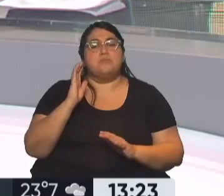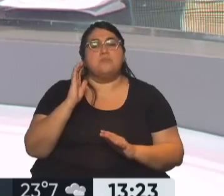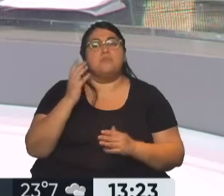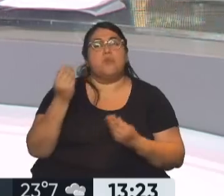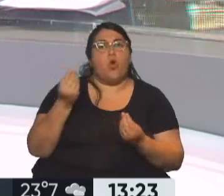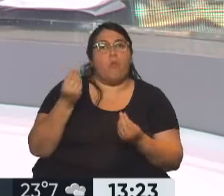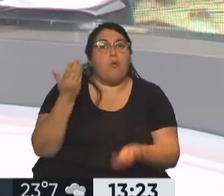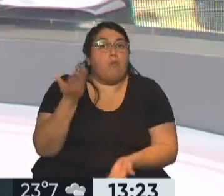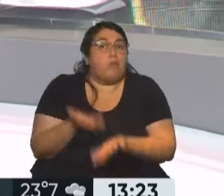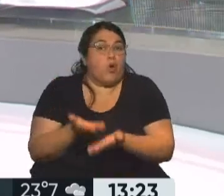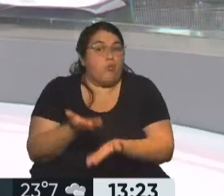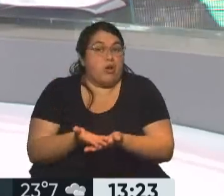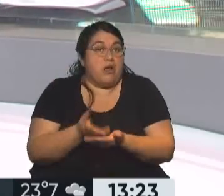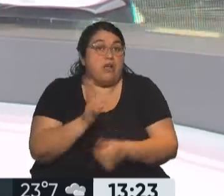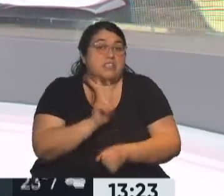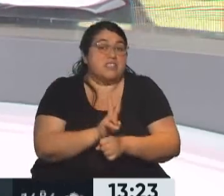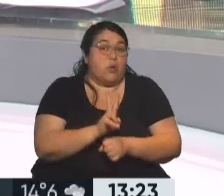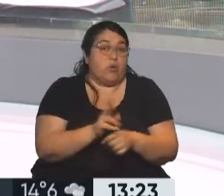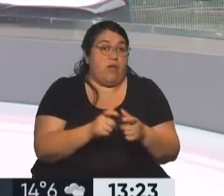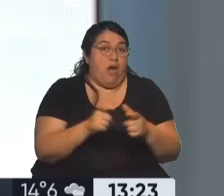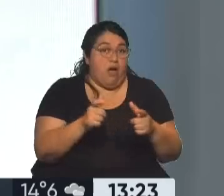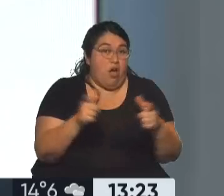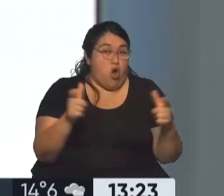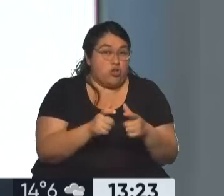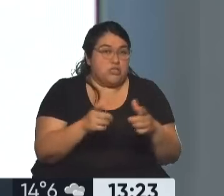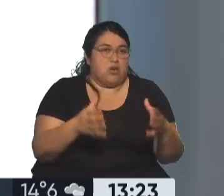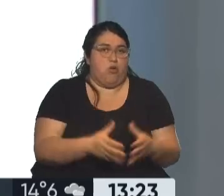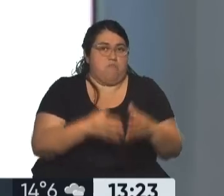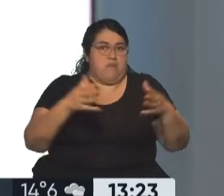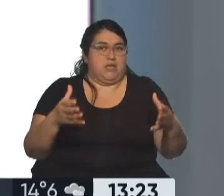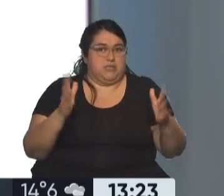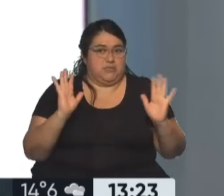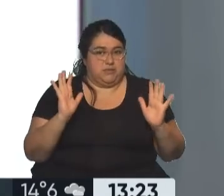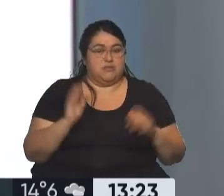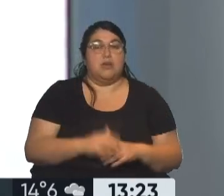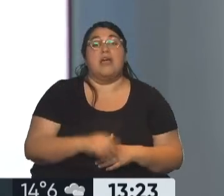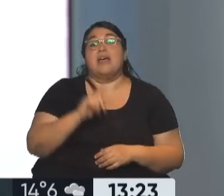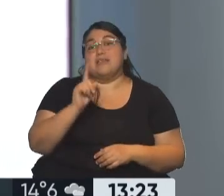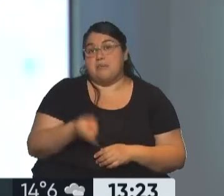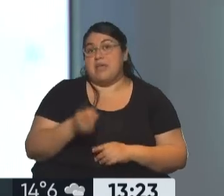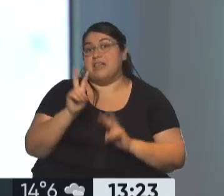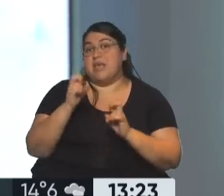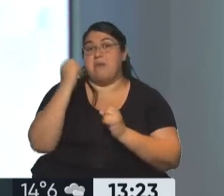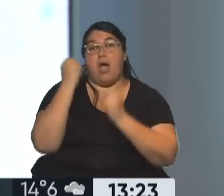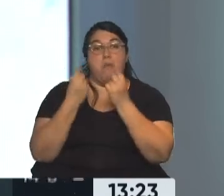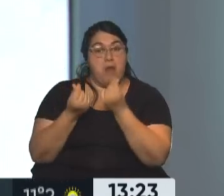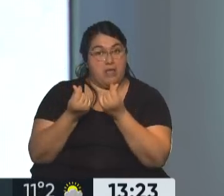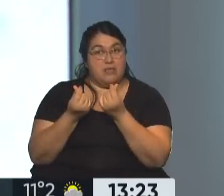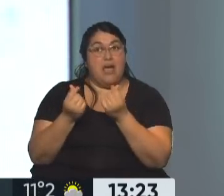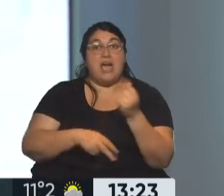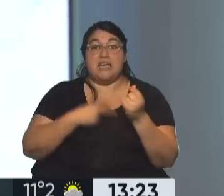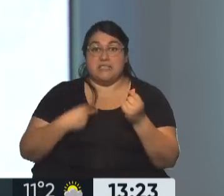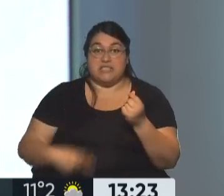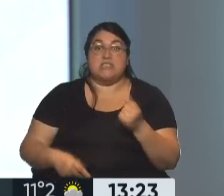de esta intención de ampliación del Consejo de Seguridad. Por otro lado, también todo lo que tiene que ver con el tema de las monedas, que le interesa, por supuesto, a China, pero también